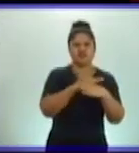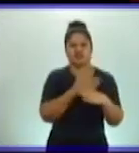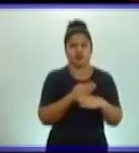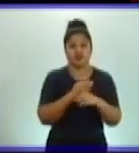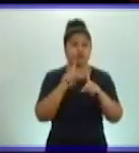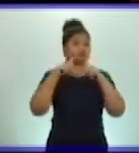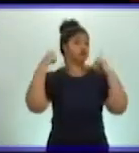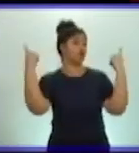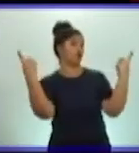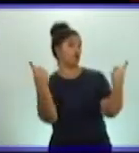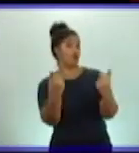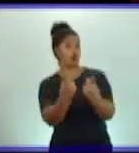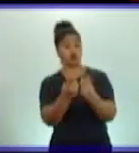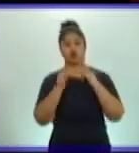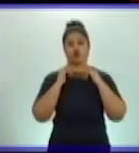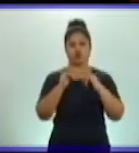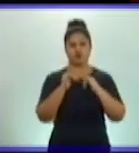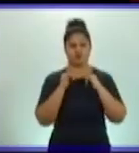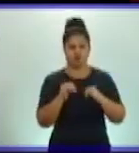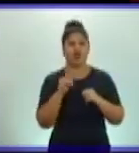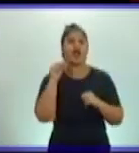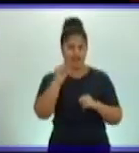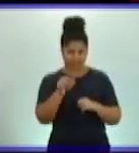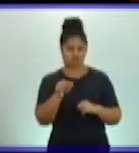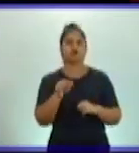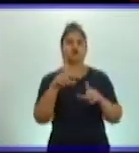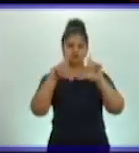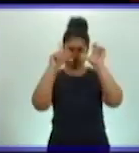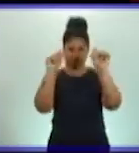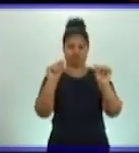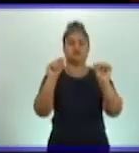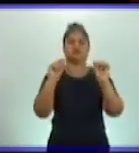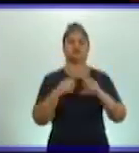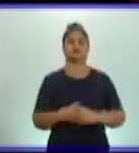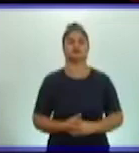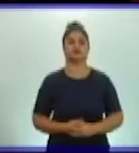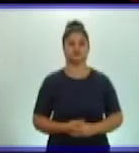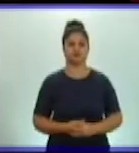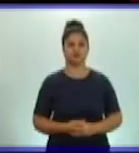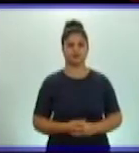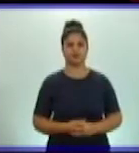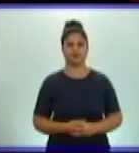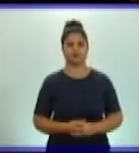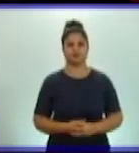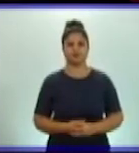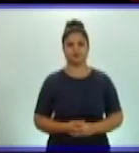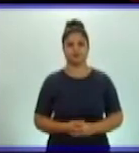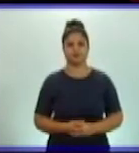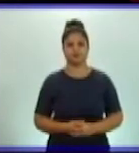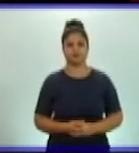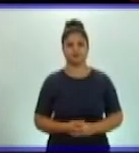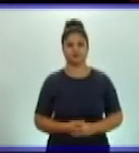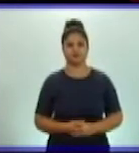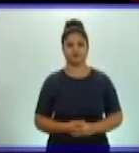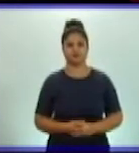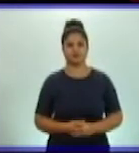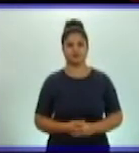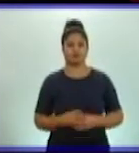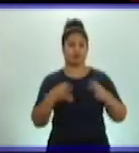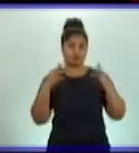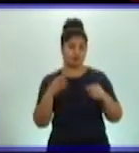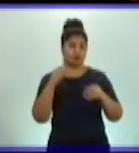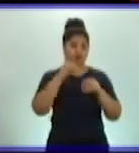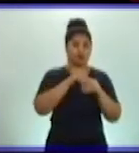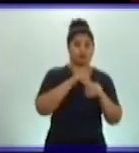y, por supuesto, tiene emisores y receptores porque va y regresa la información. ¿Tiene un mismo código? Claro que tiene un mismo código, porque si no, no